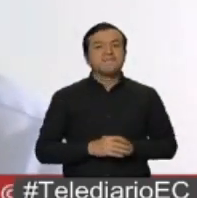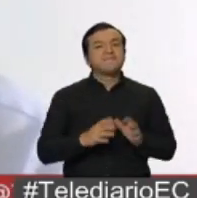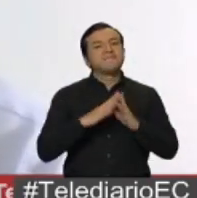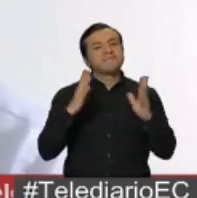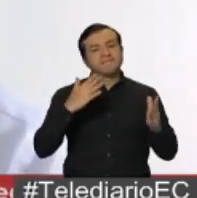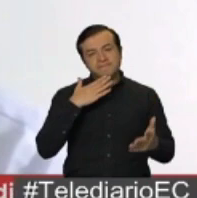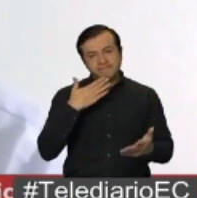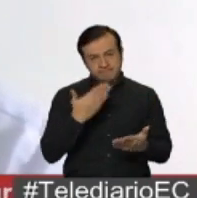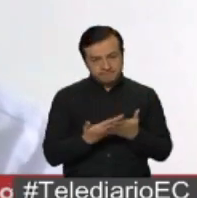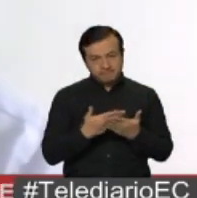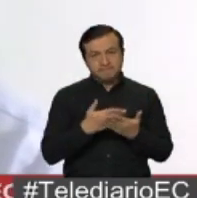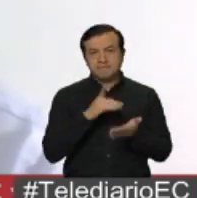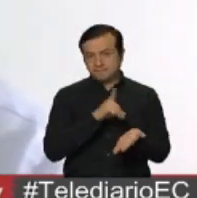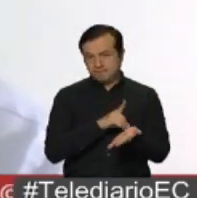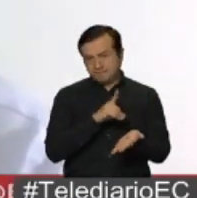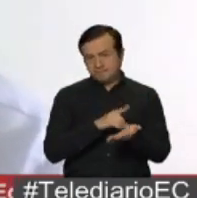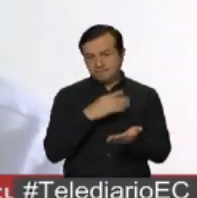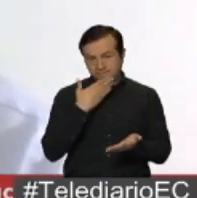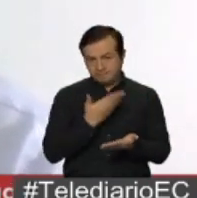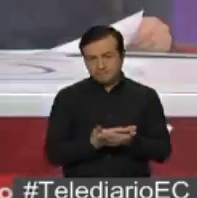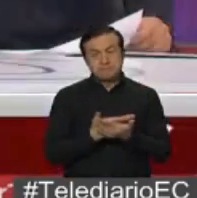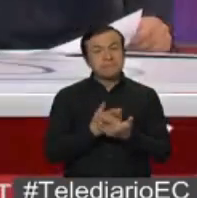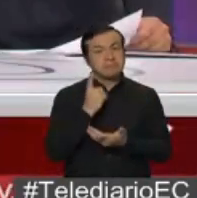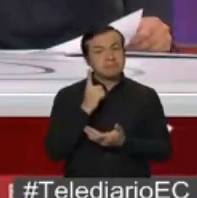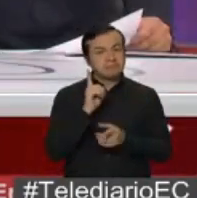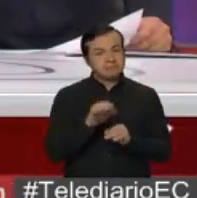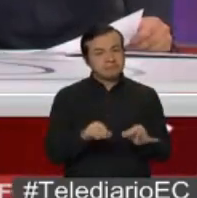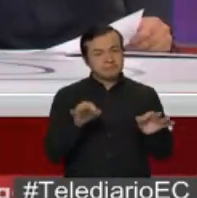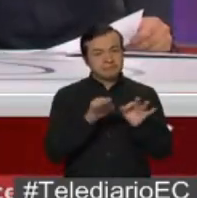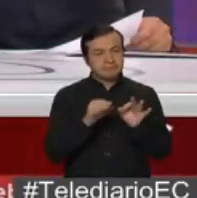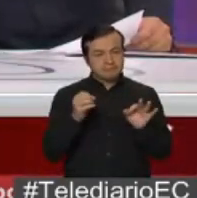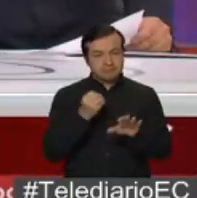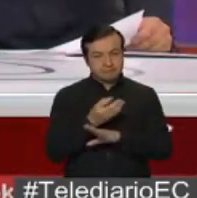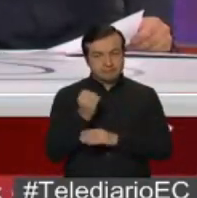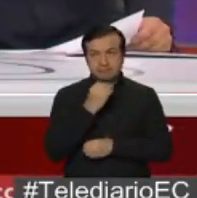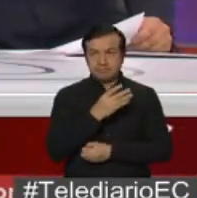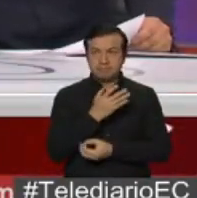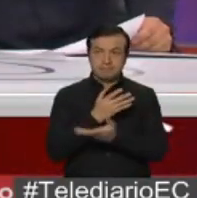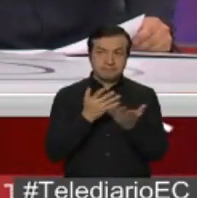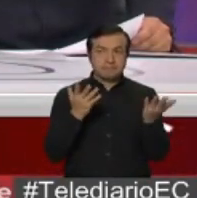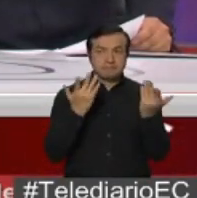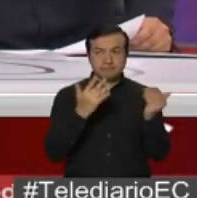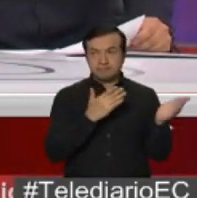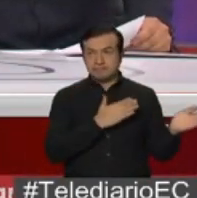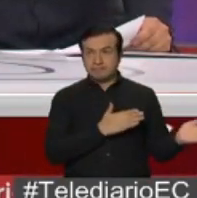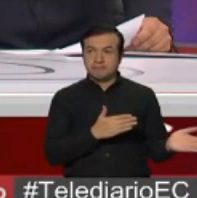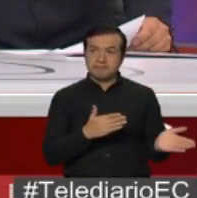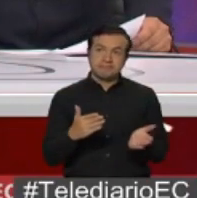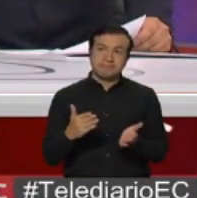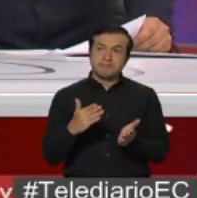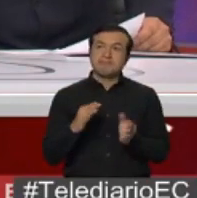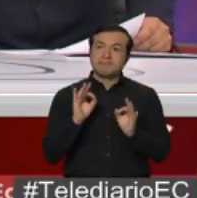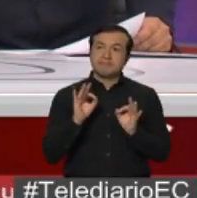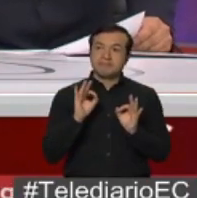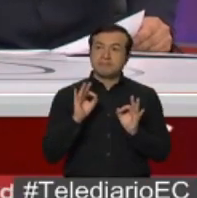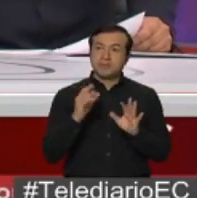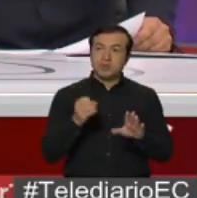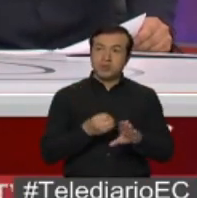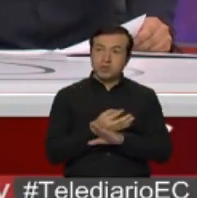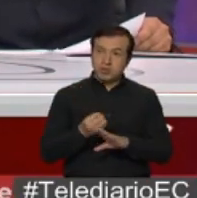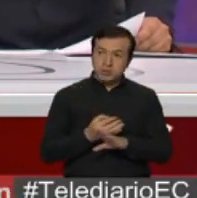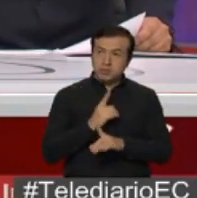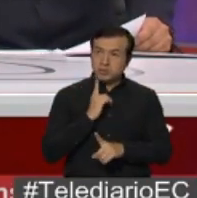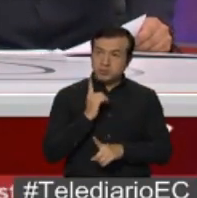muchas gracias doctor simancas sin duda muy importante es estar estos comentarios que nos ha compartido durante estos minutos y estas recomendaciones